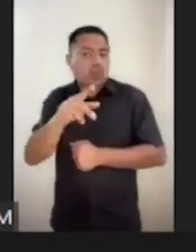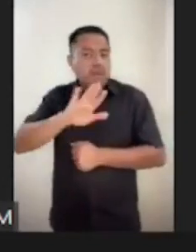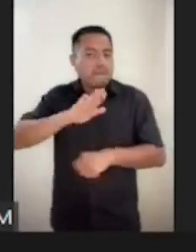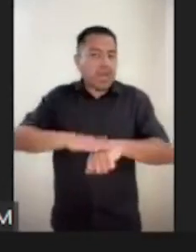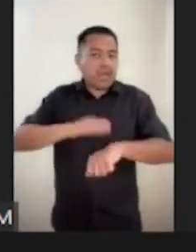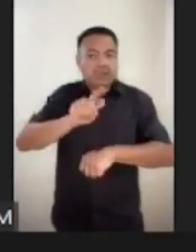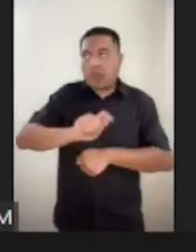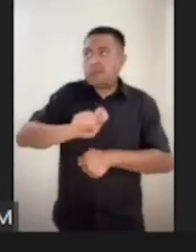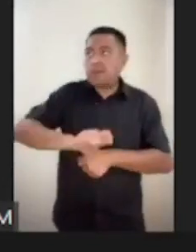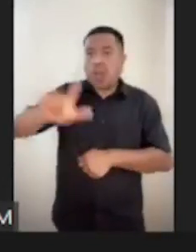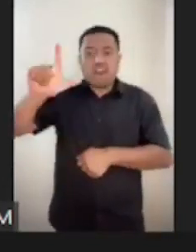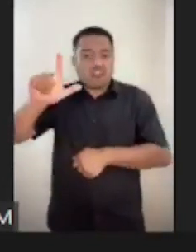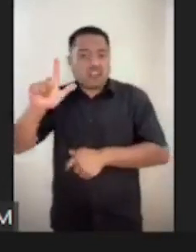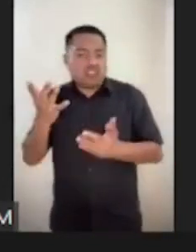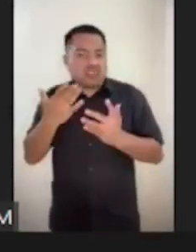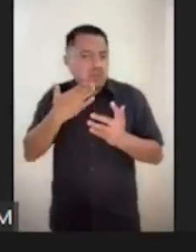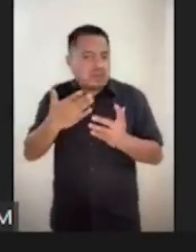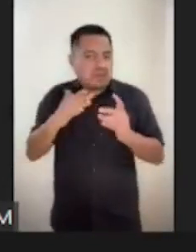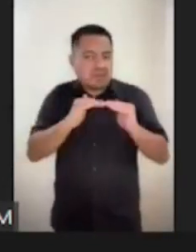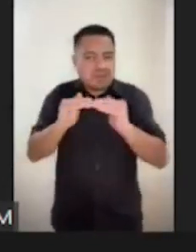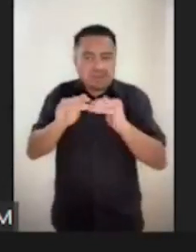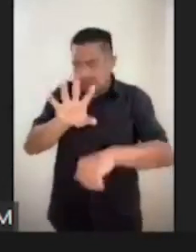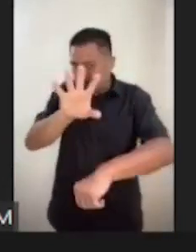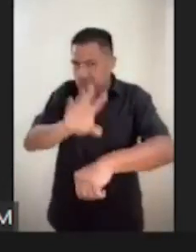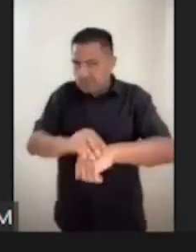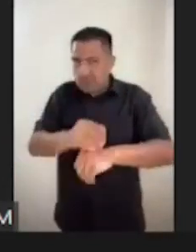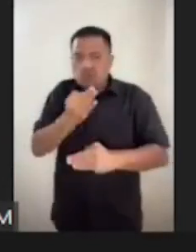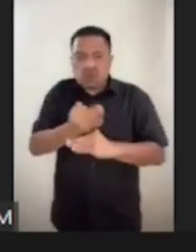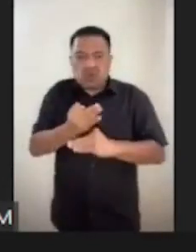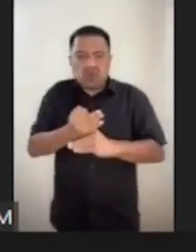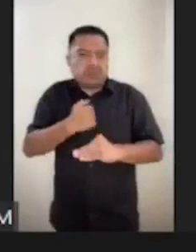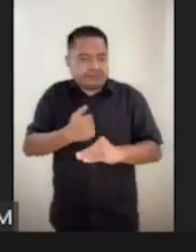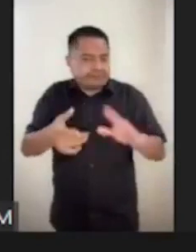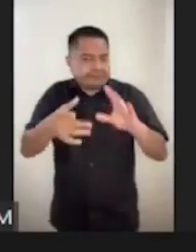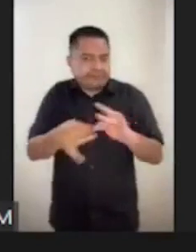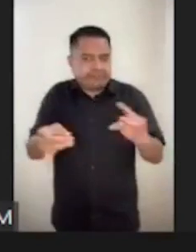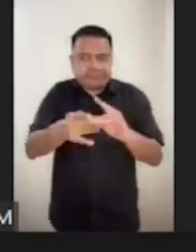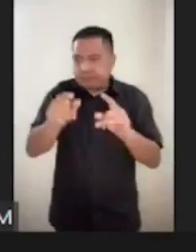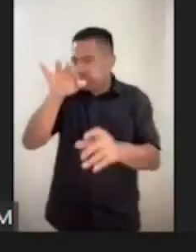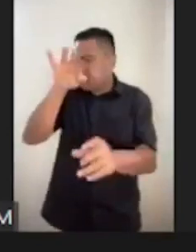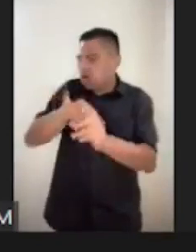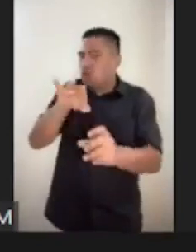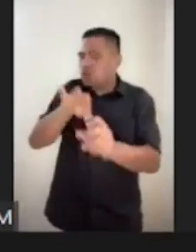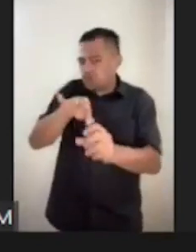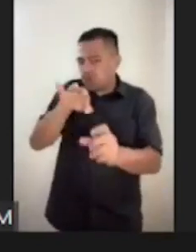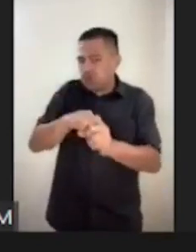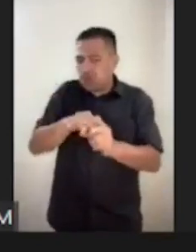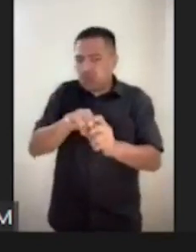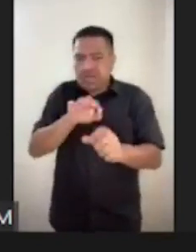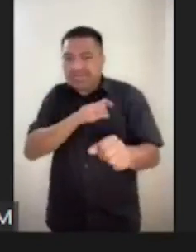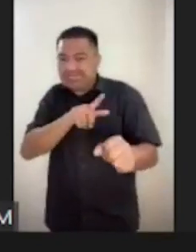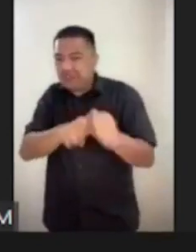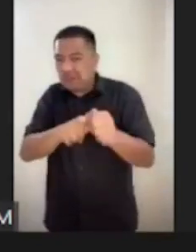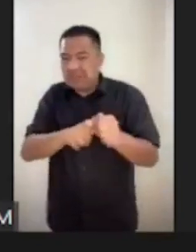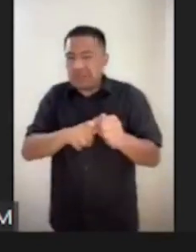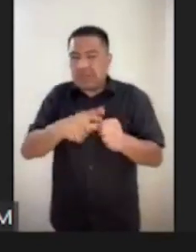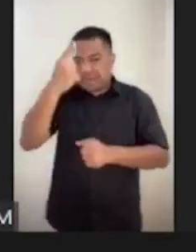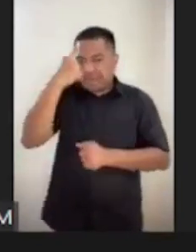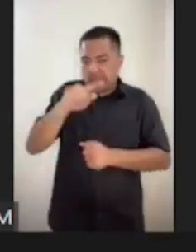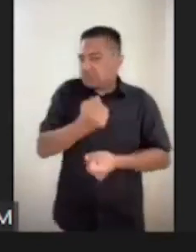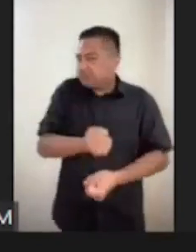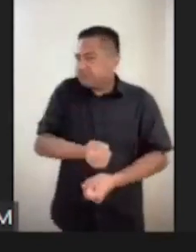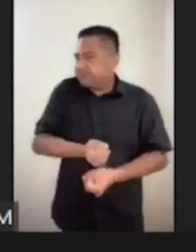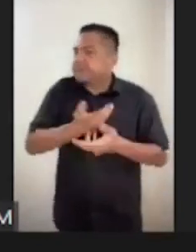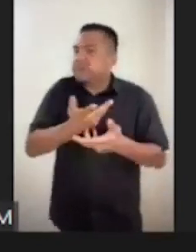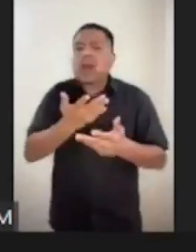e imparcialidad, me permito efectuar el siguiente voto particular que para expresar